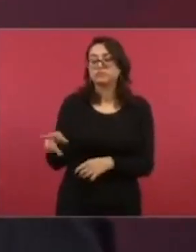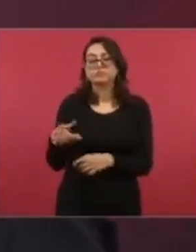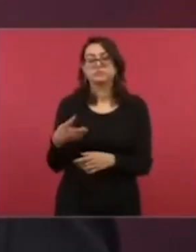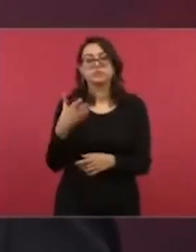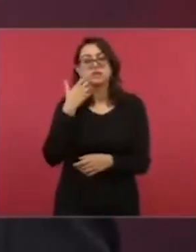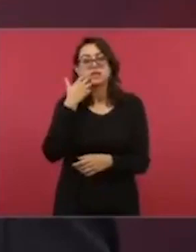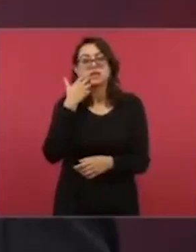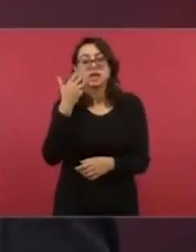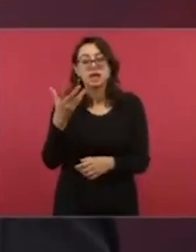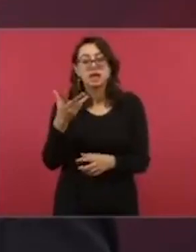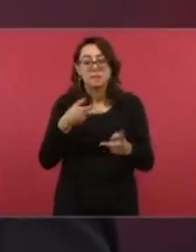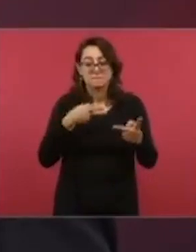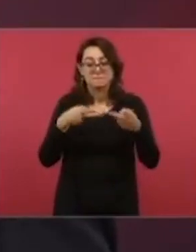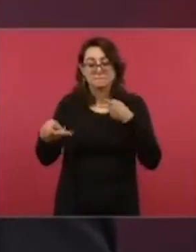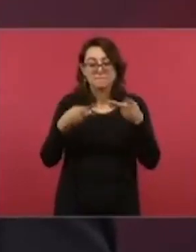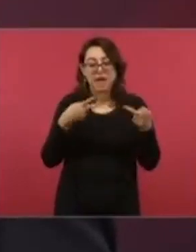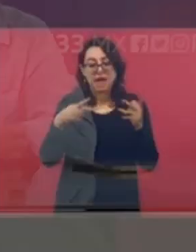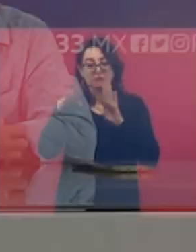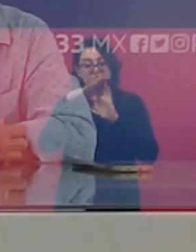el presidente.